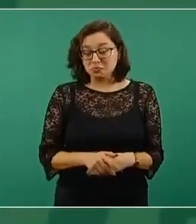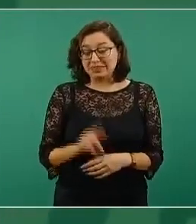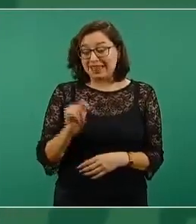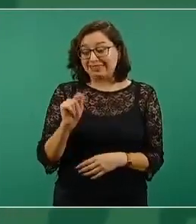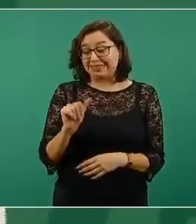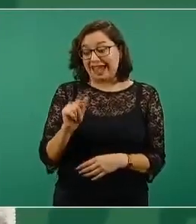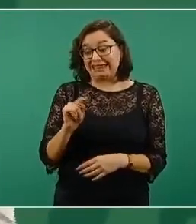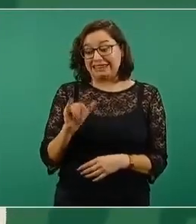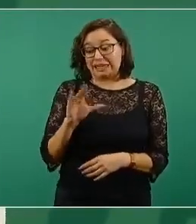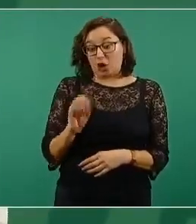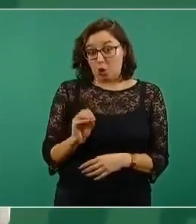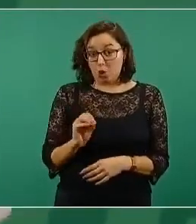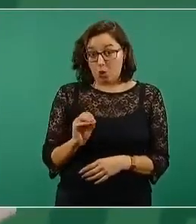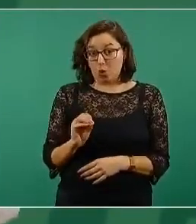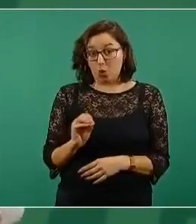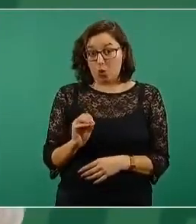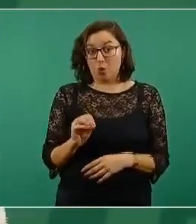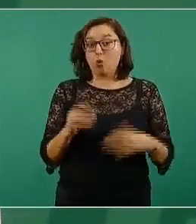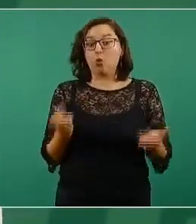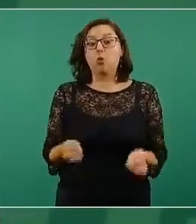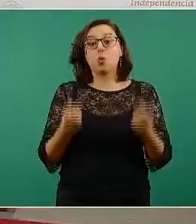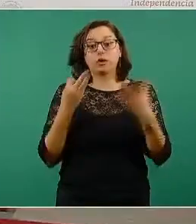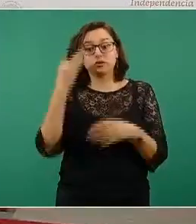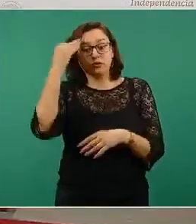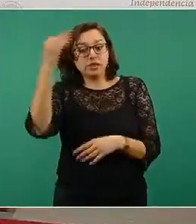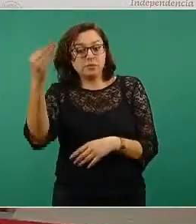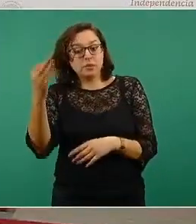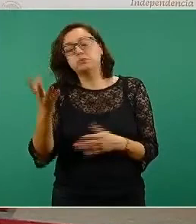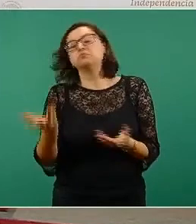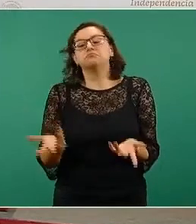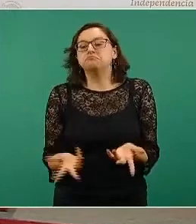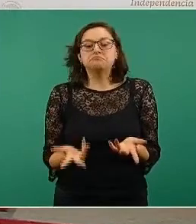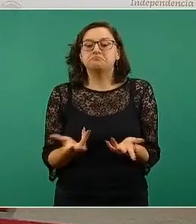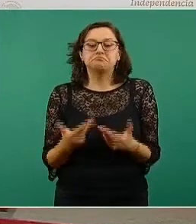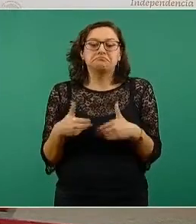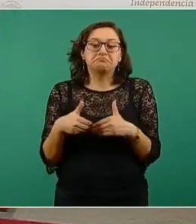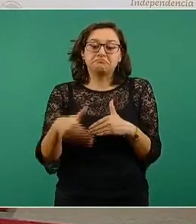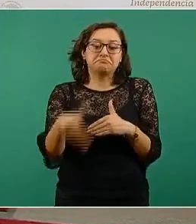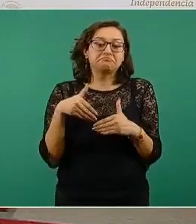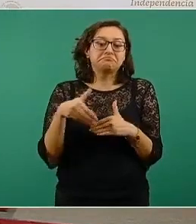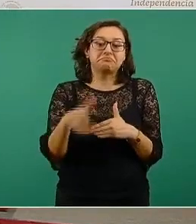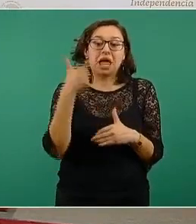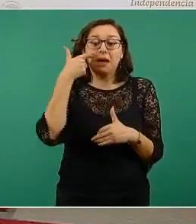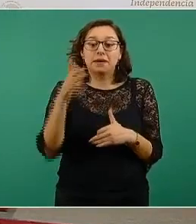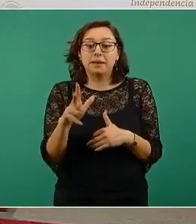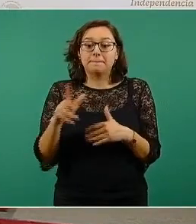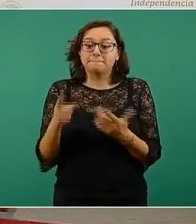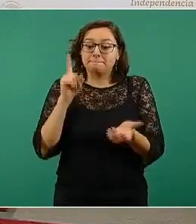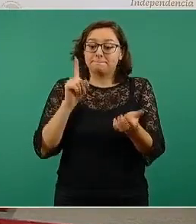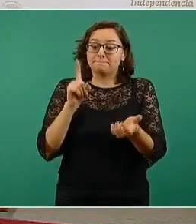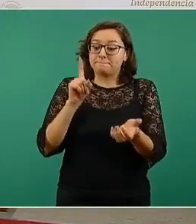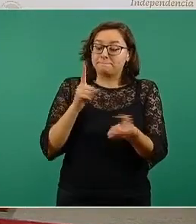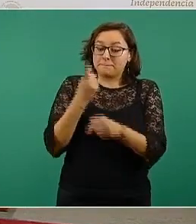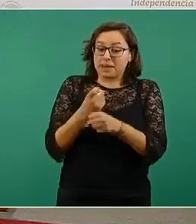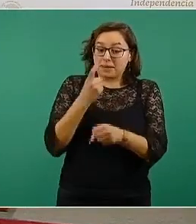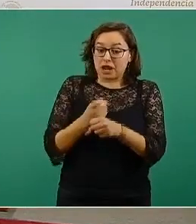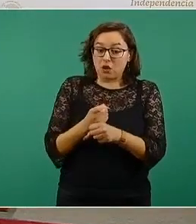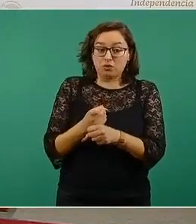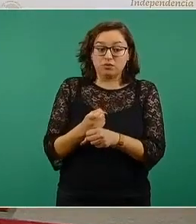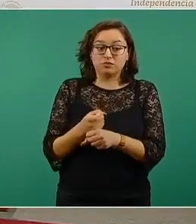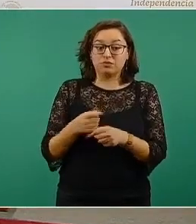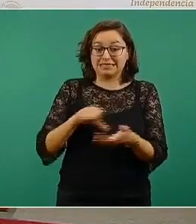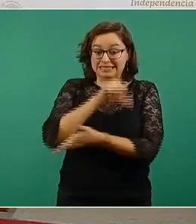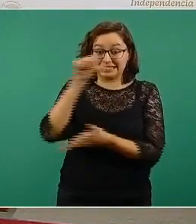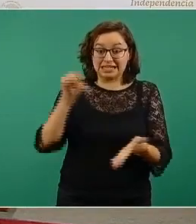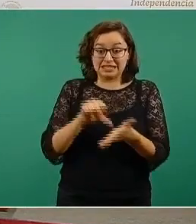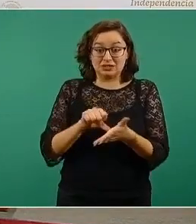sea necesario para lograr proteger, empezando por las zonas urbanas densas, que pueden ser las